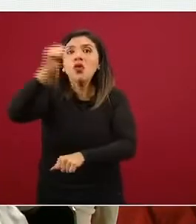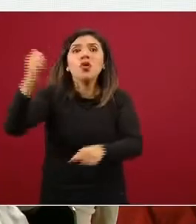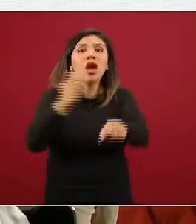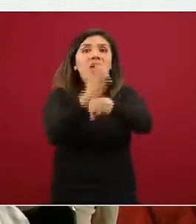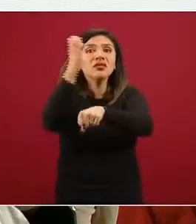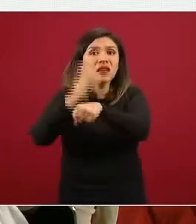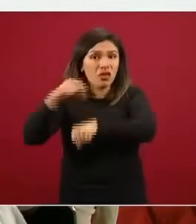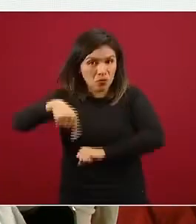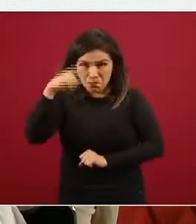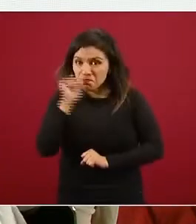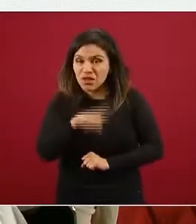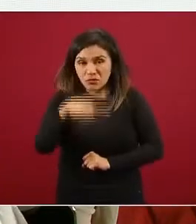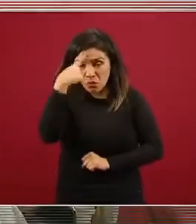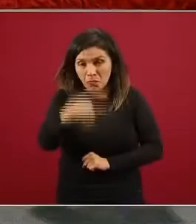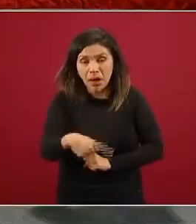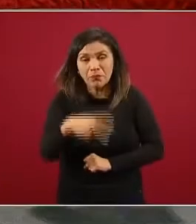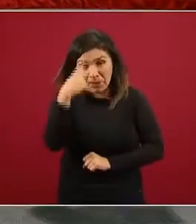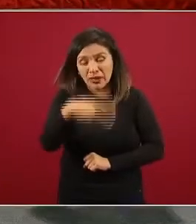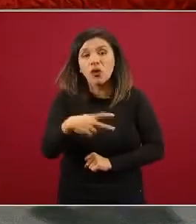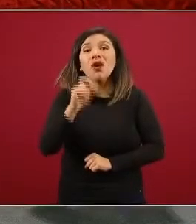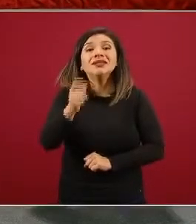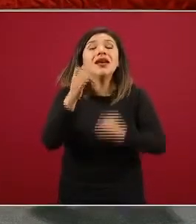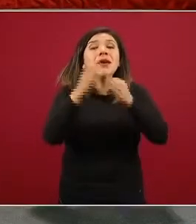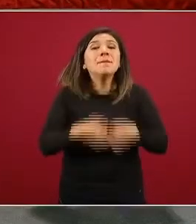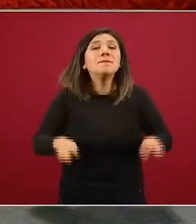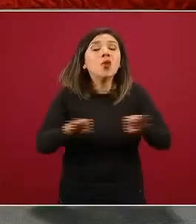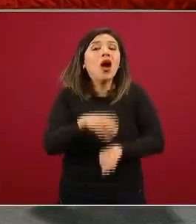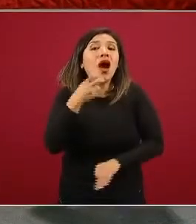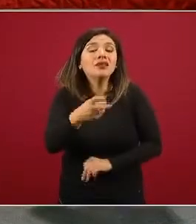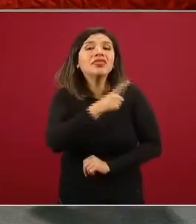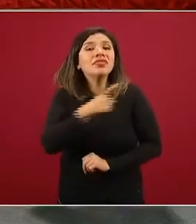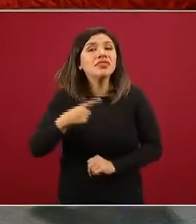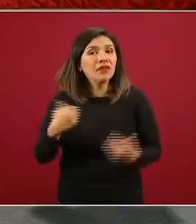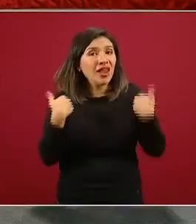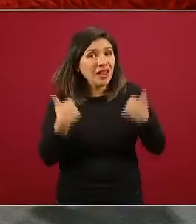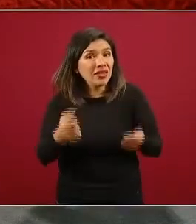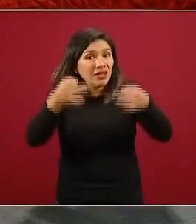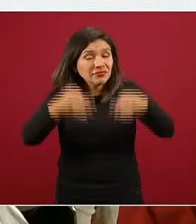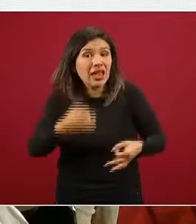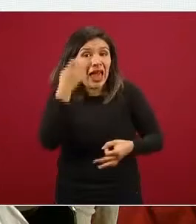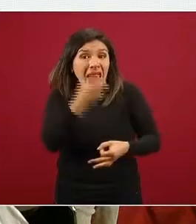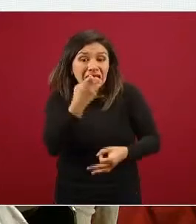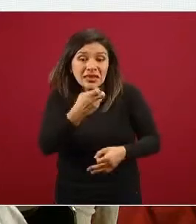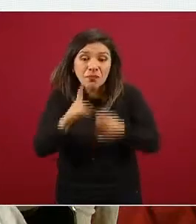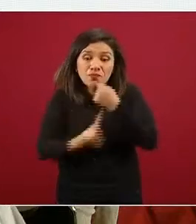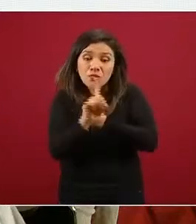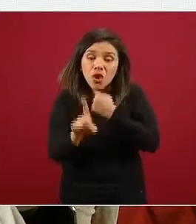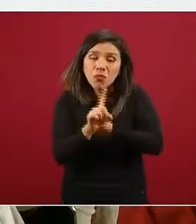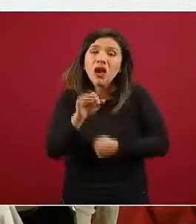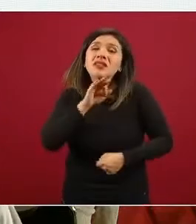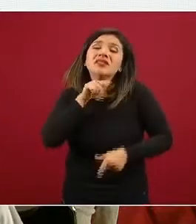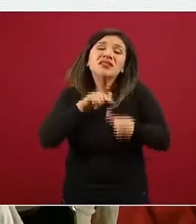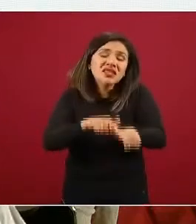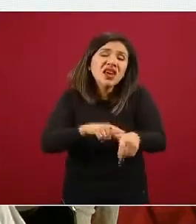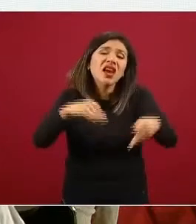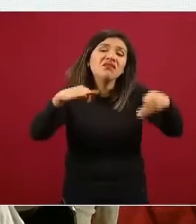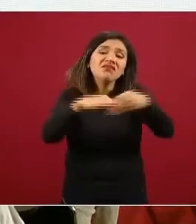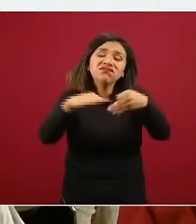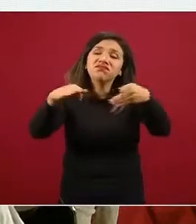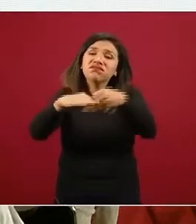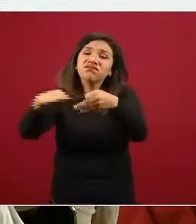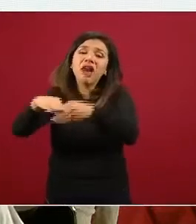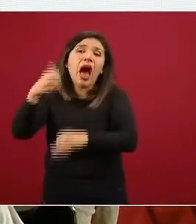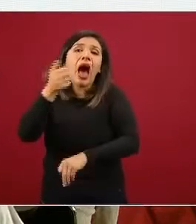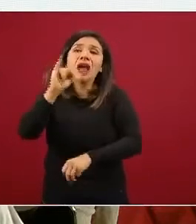federativas de México, y lo importante es tener conciencia que este fenómeno nos va a estar acompañando en el mundo